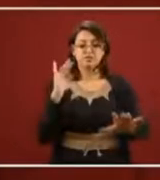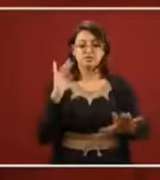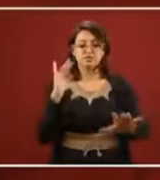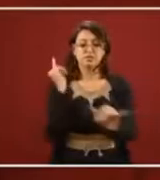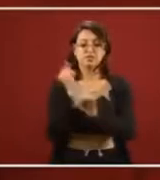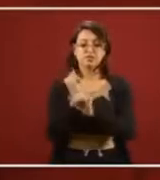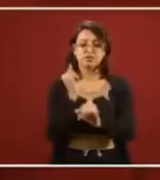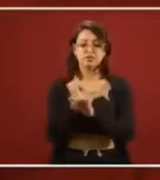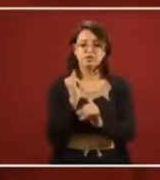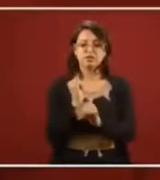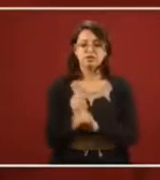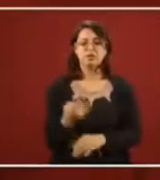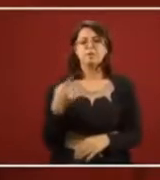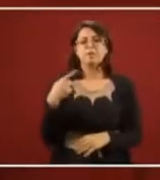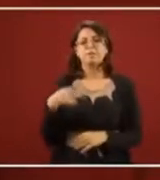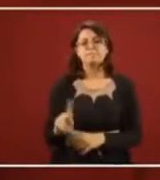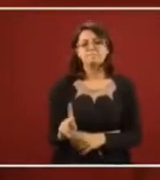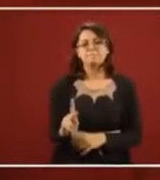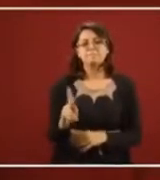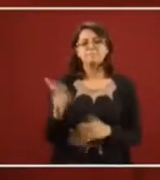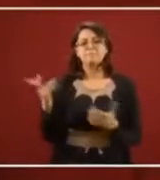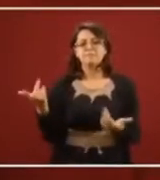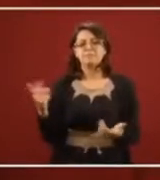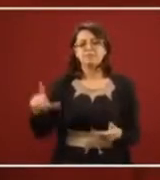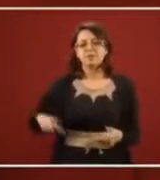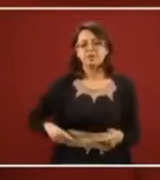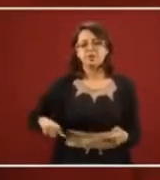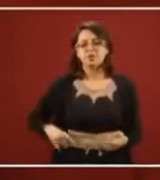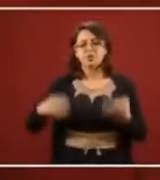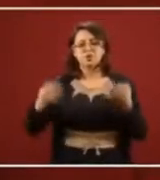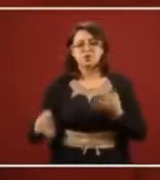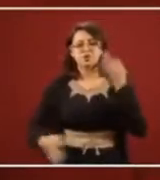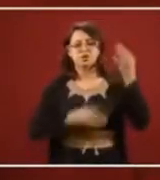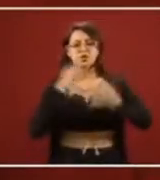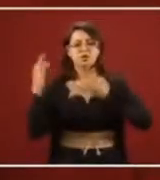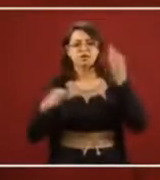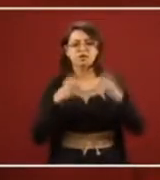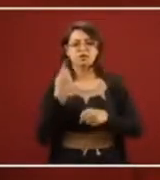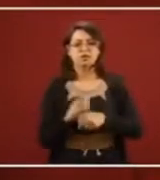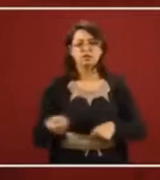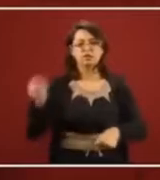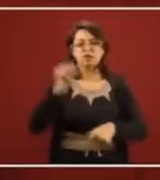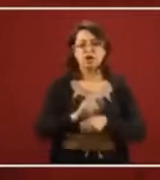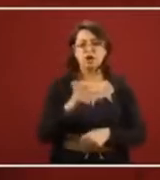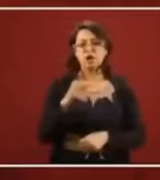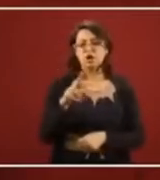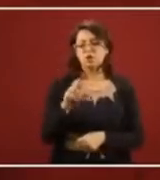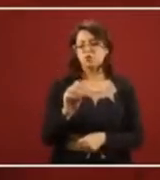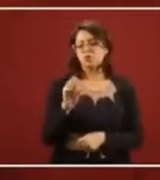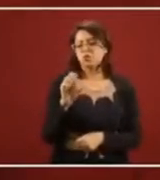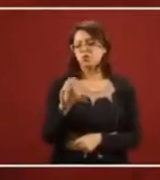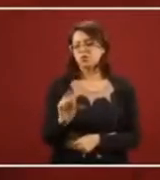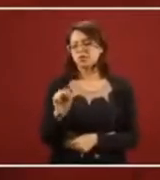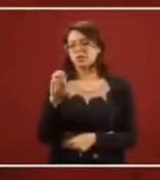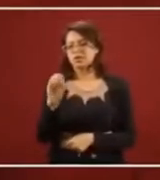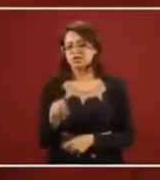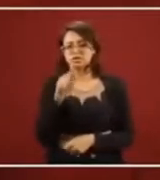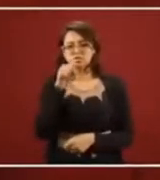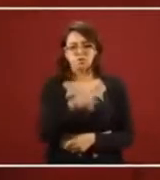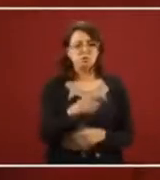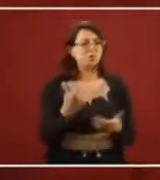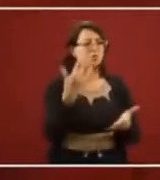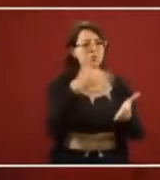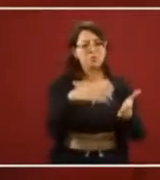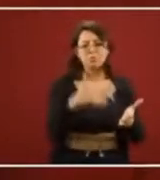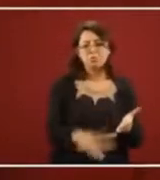y sin embargo quien recibe la publicidad oficial es un semanario que se llama proceso que usted dijo que no se lee y